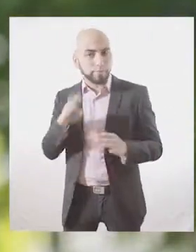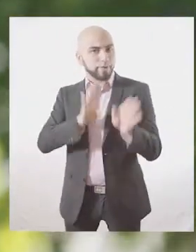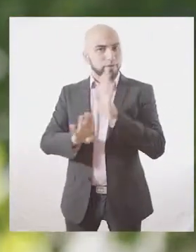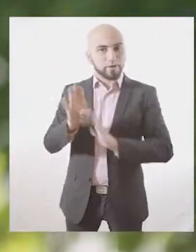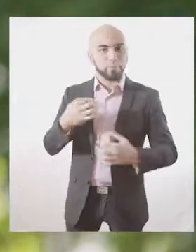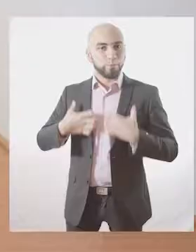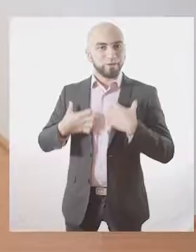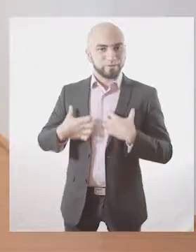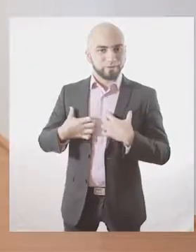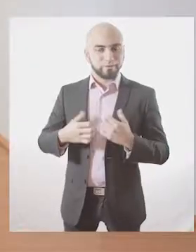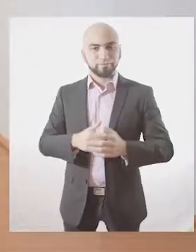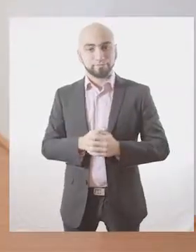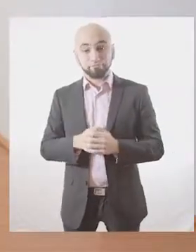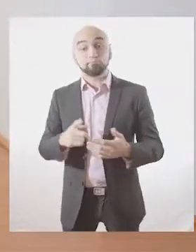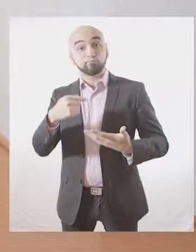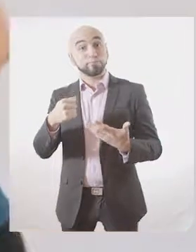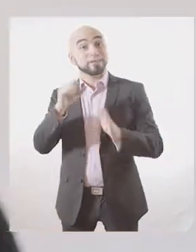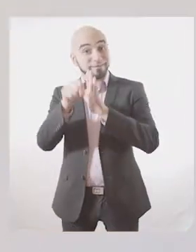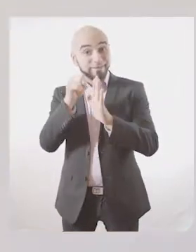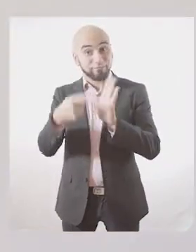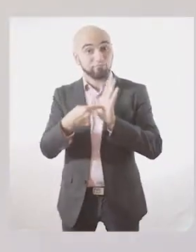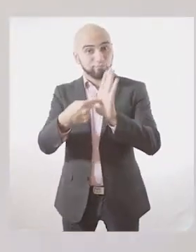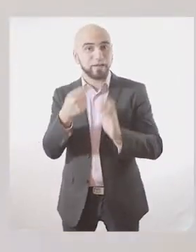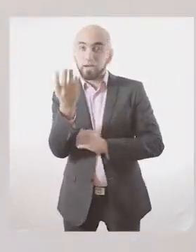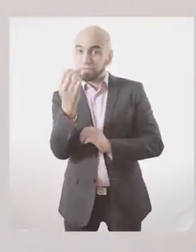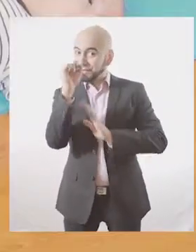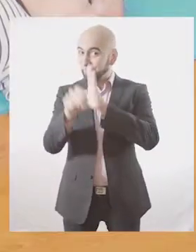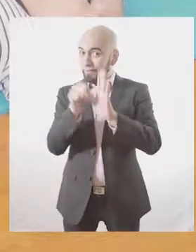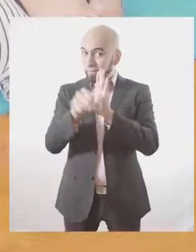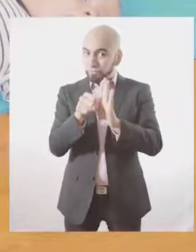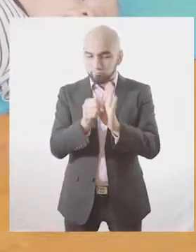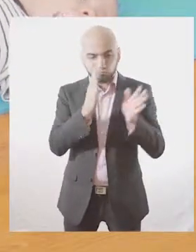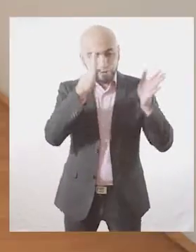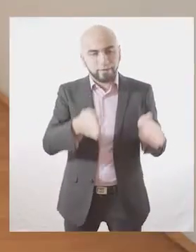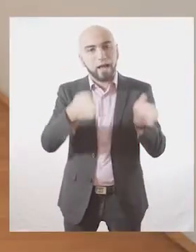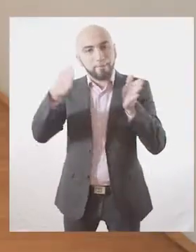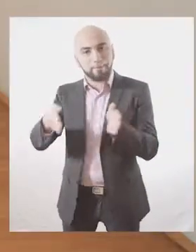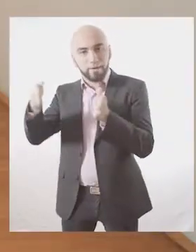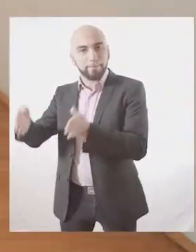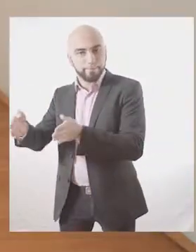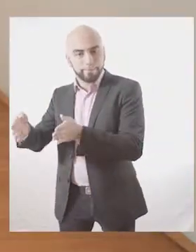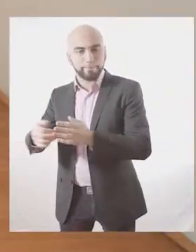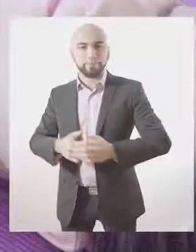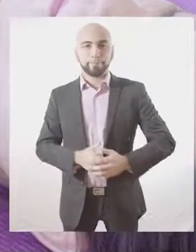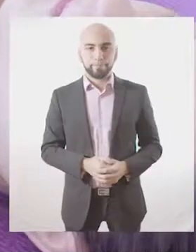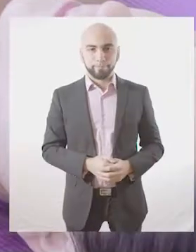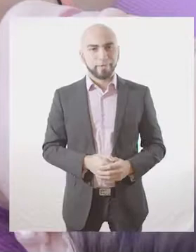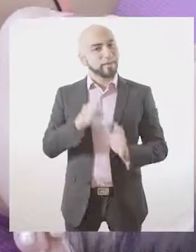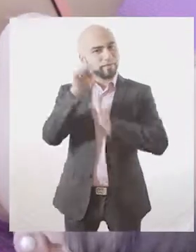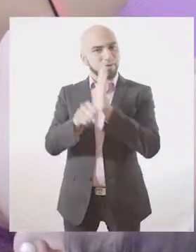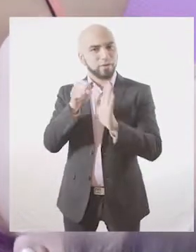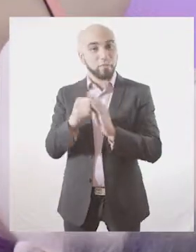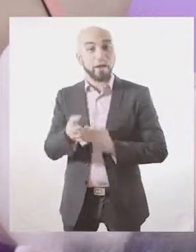molestias. En esta serie encontrarás 14 videos que están agrupados según cada etapa. Videos